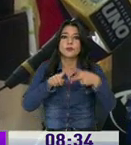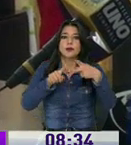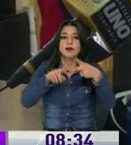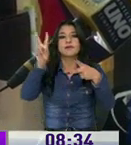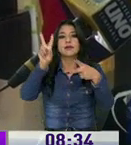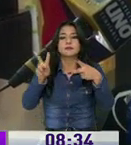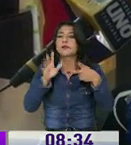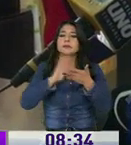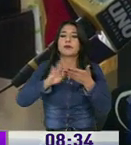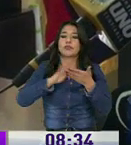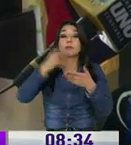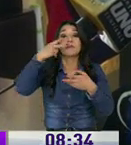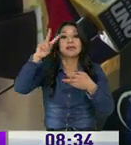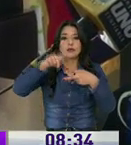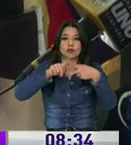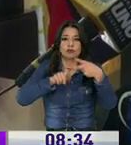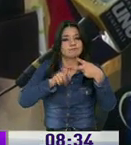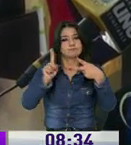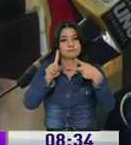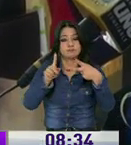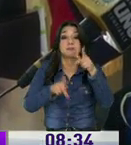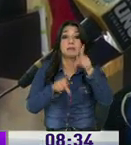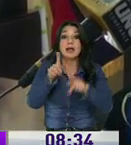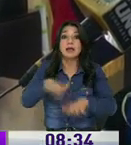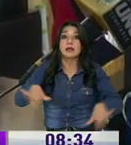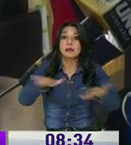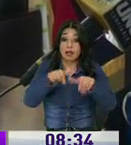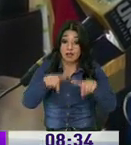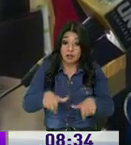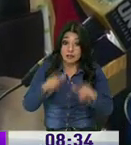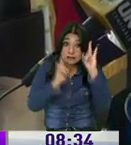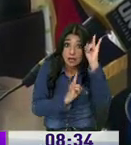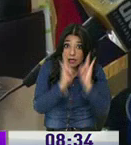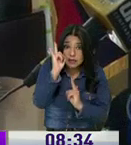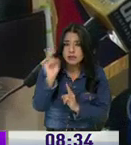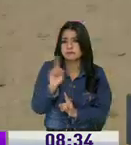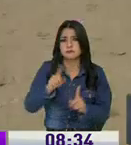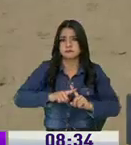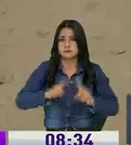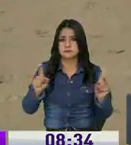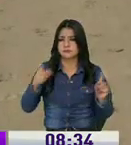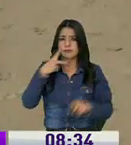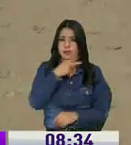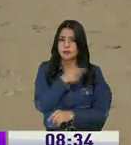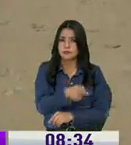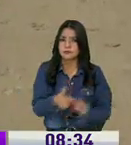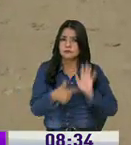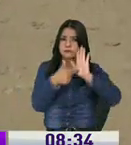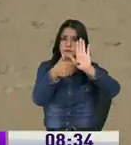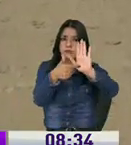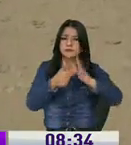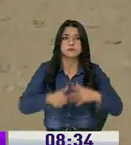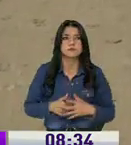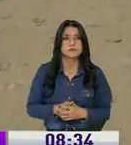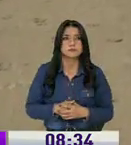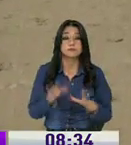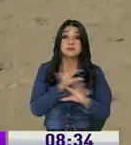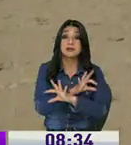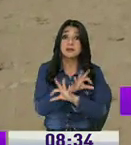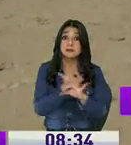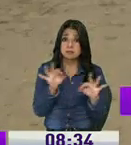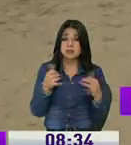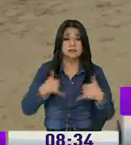diciendo que era Acapulco, pero no. Es una foto que no es Salinas. El burgomaestre señala que las labores de limpieza